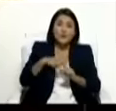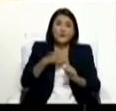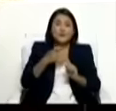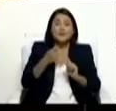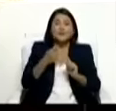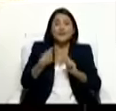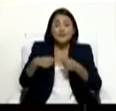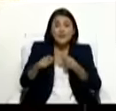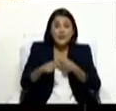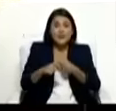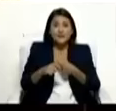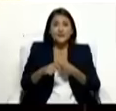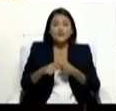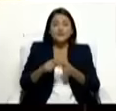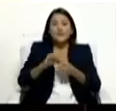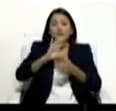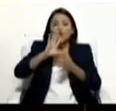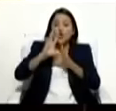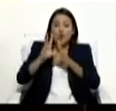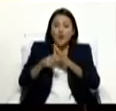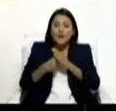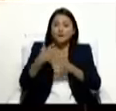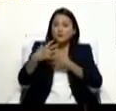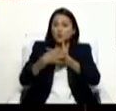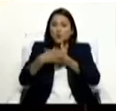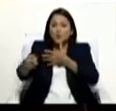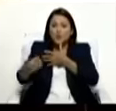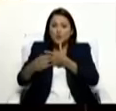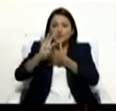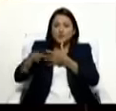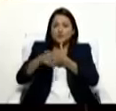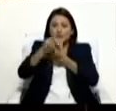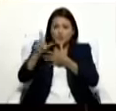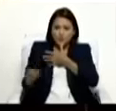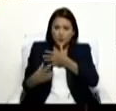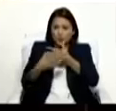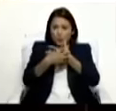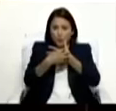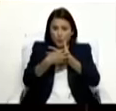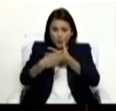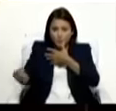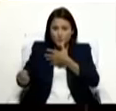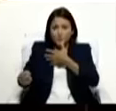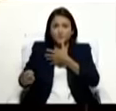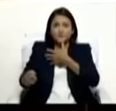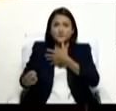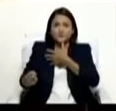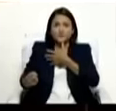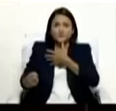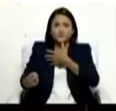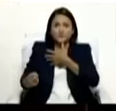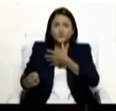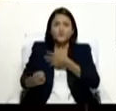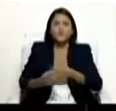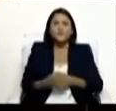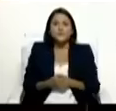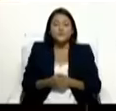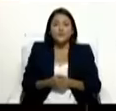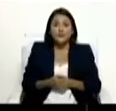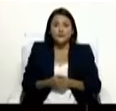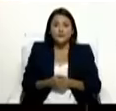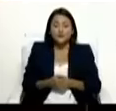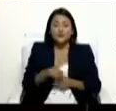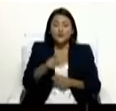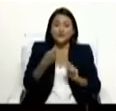sustraernos de un territorio venezolano que es absolutamente sagrado. Es una intención